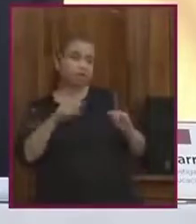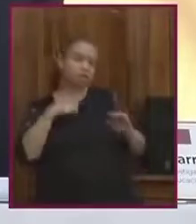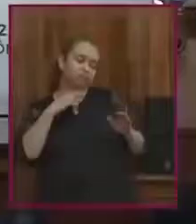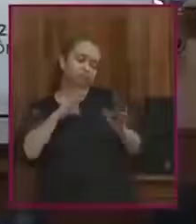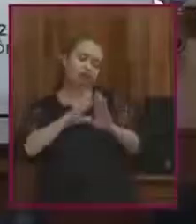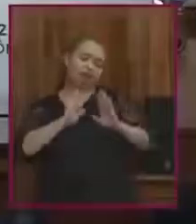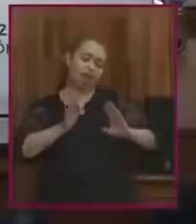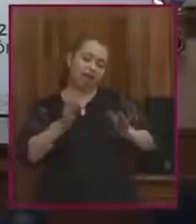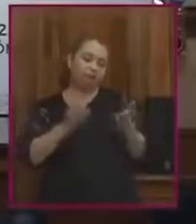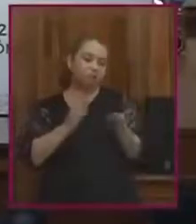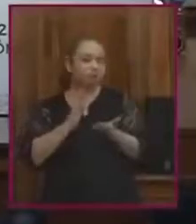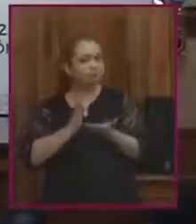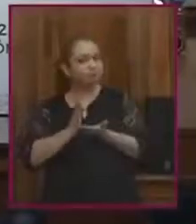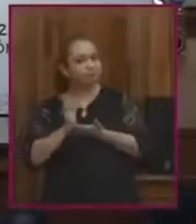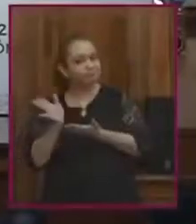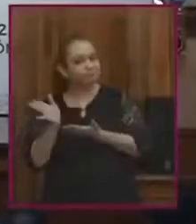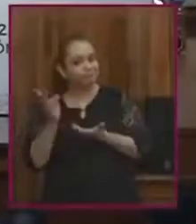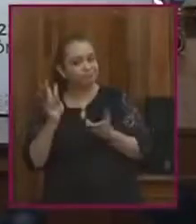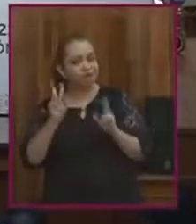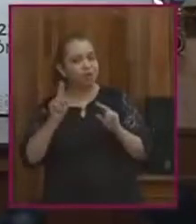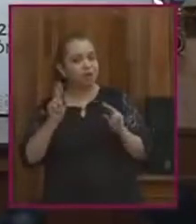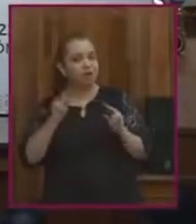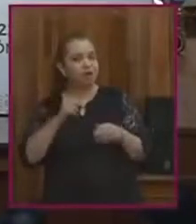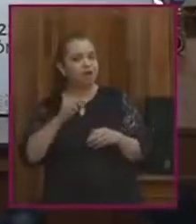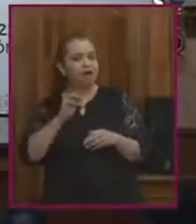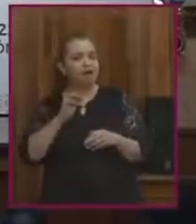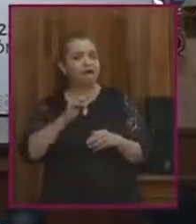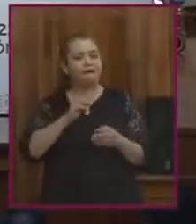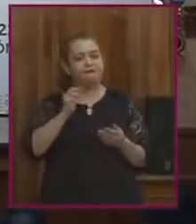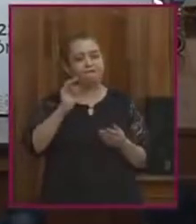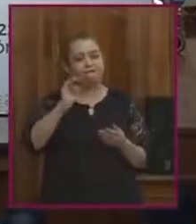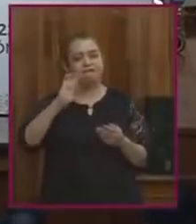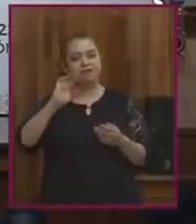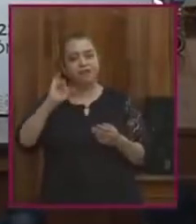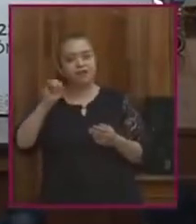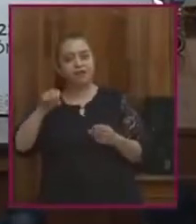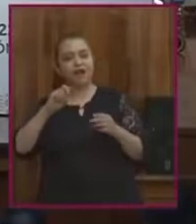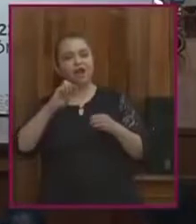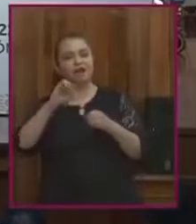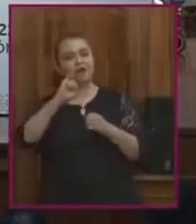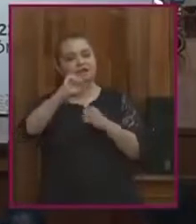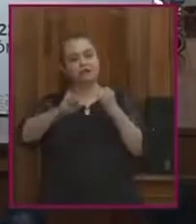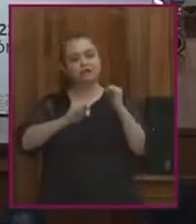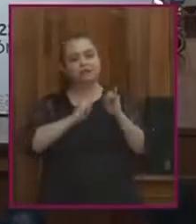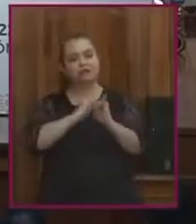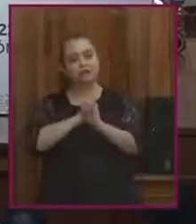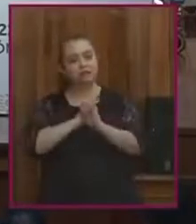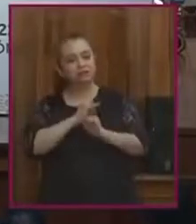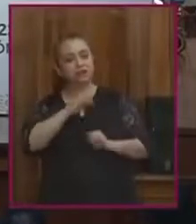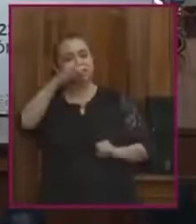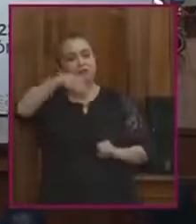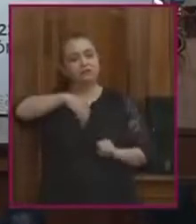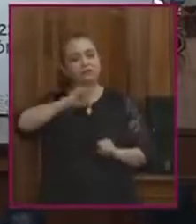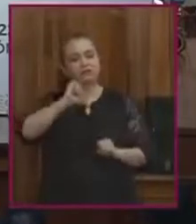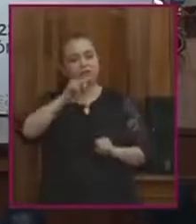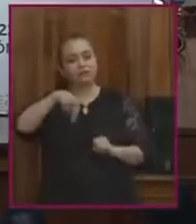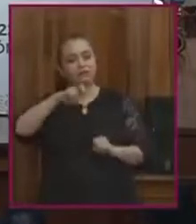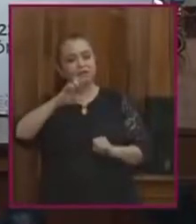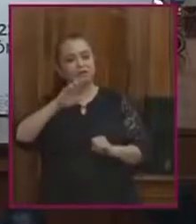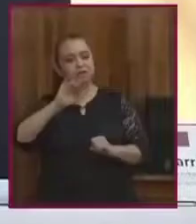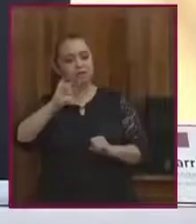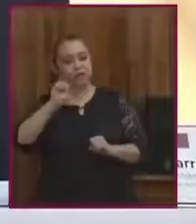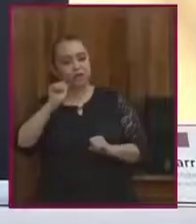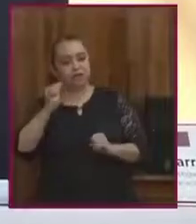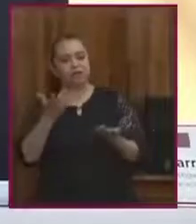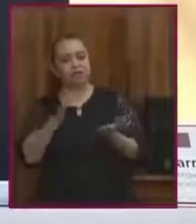quedo porque tengo que ver lo de la Feria Internacional de Minería, pero me voy a estar conectando ahí a vía virtual y debe estar